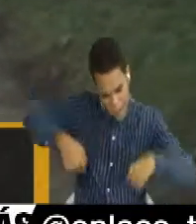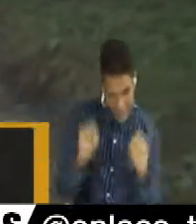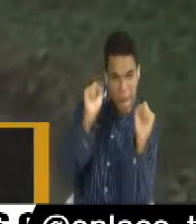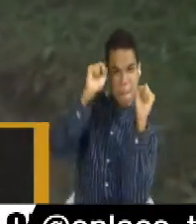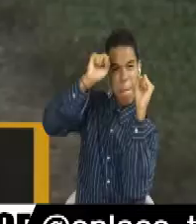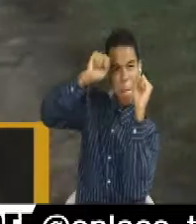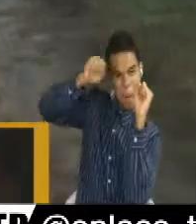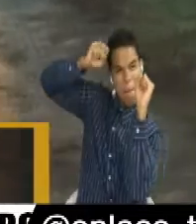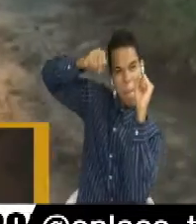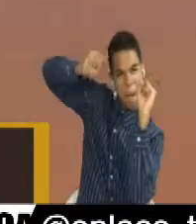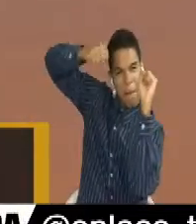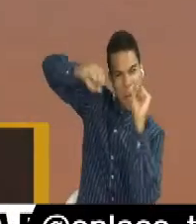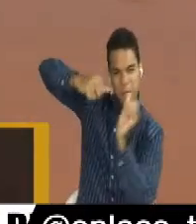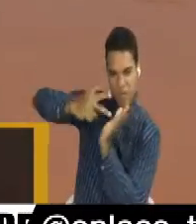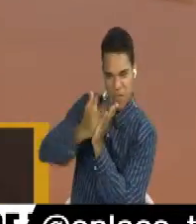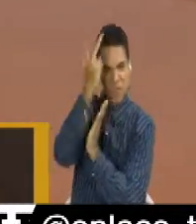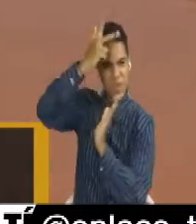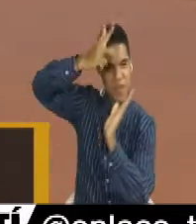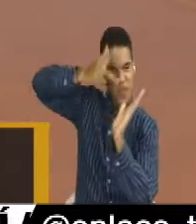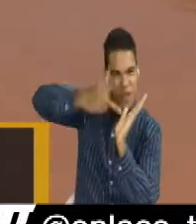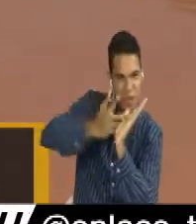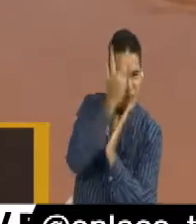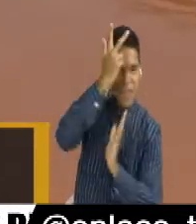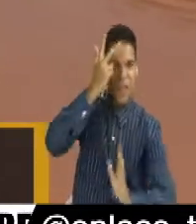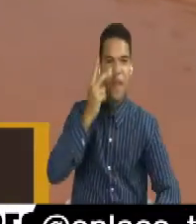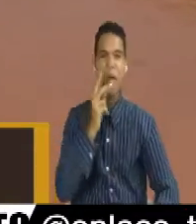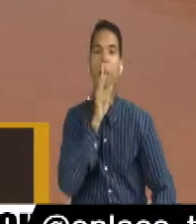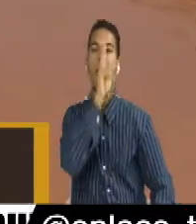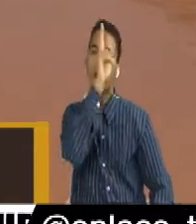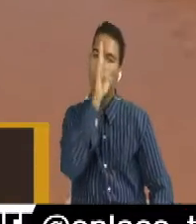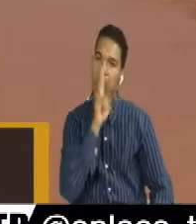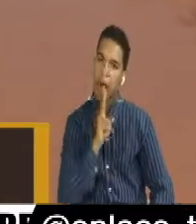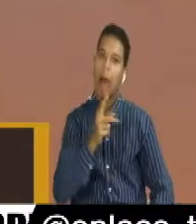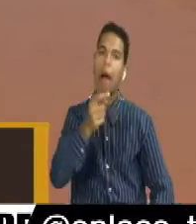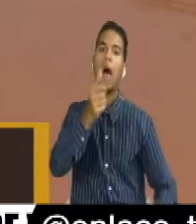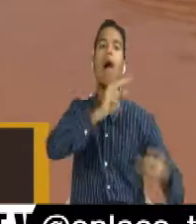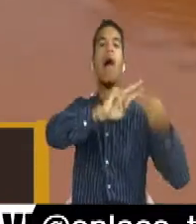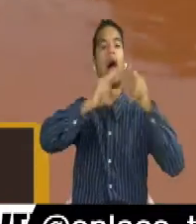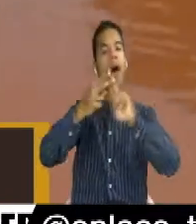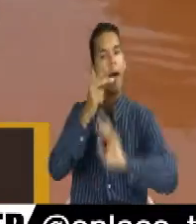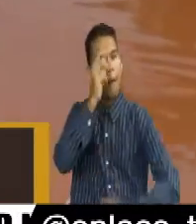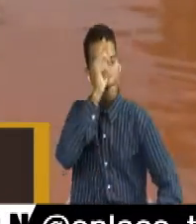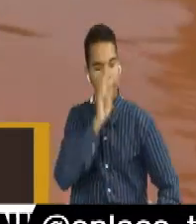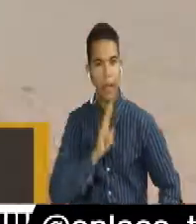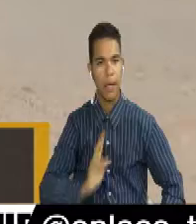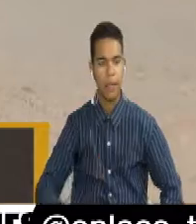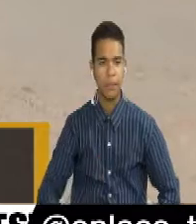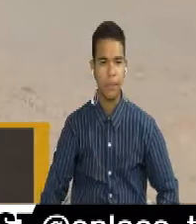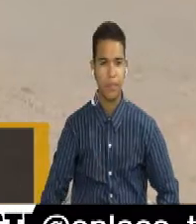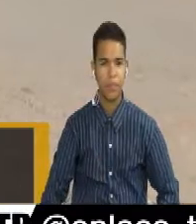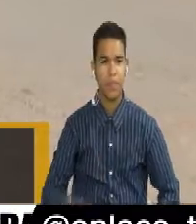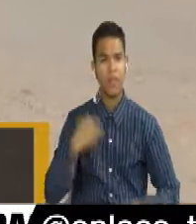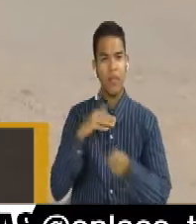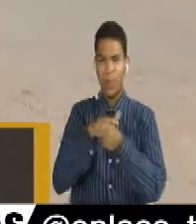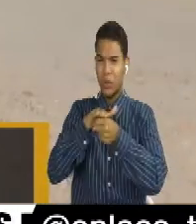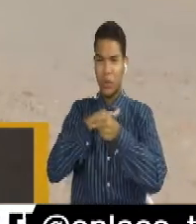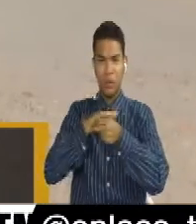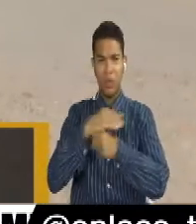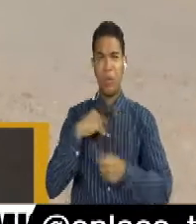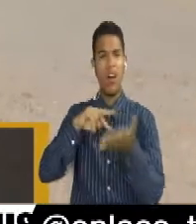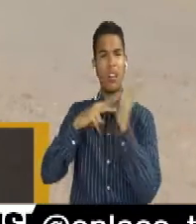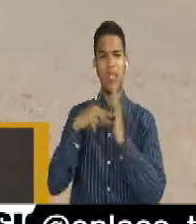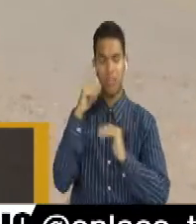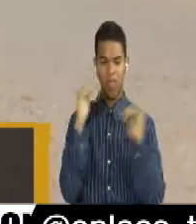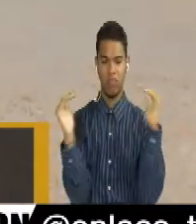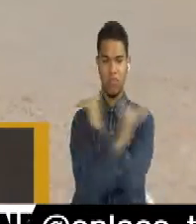Esta es la única arteria que tienen los conductores de tractomula de acceso a la ciudad. La situación que se está viendo en este momento es el total abandono al que ha estado sometido